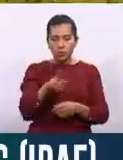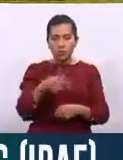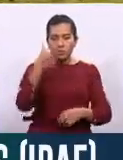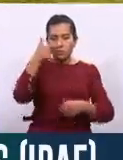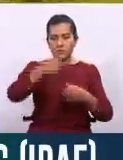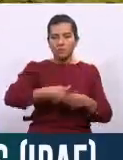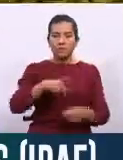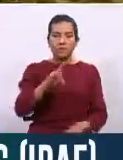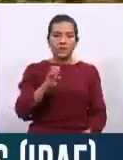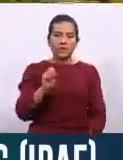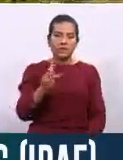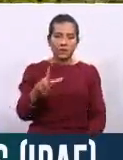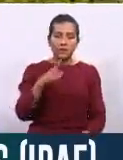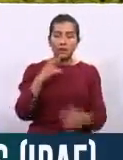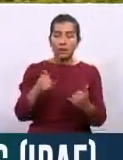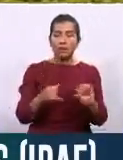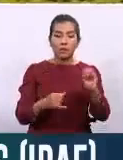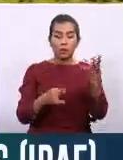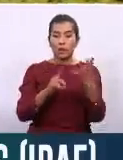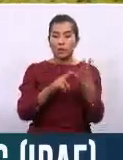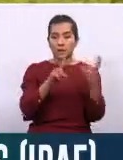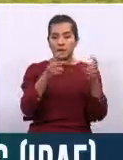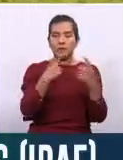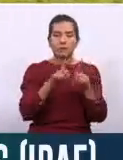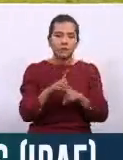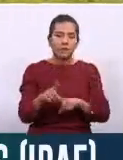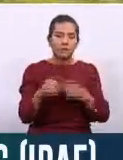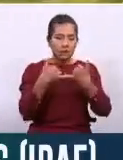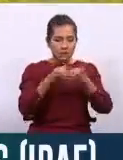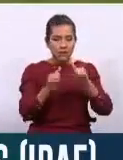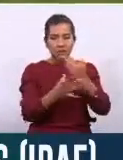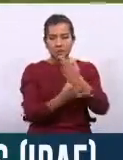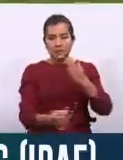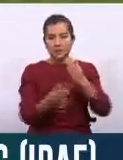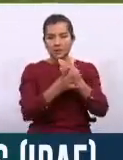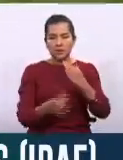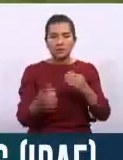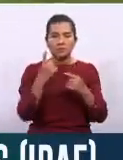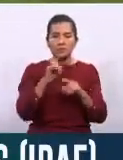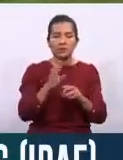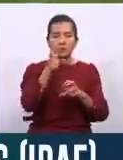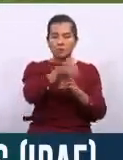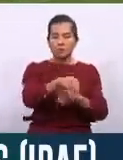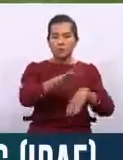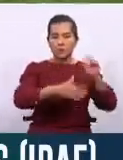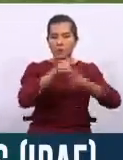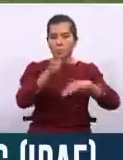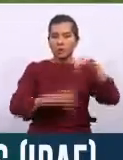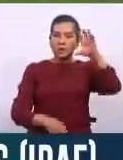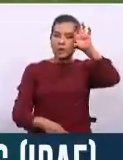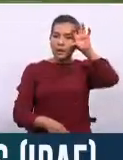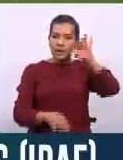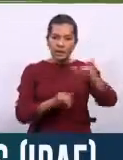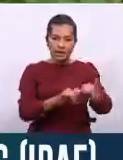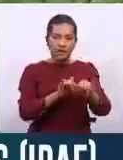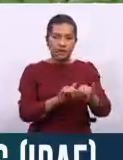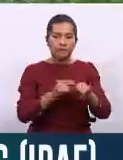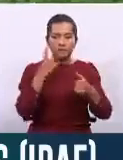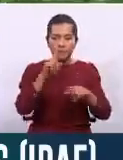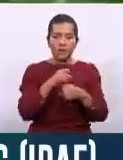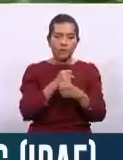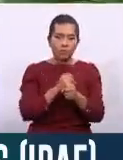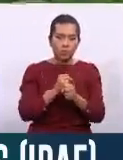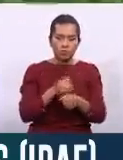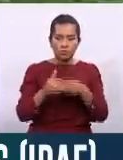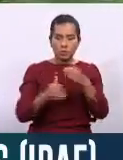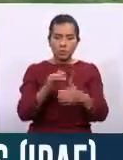Estado agregó que la 4ª planta será de extracción de aceites, que será emplazada en el departamento de Tarija con una capacidad de